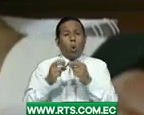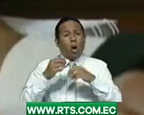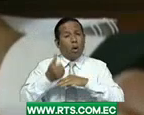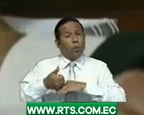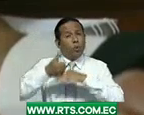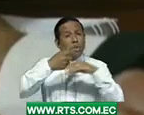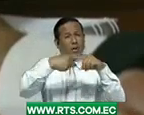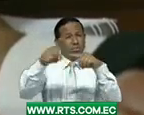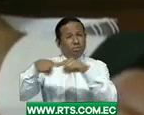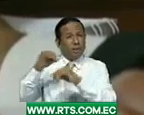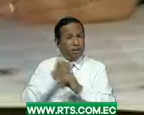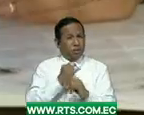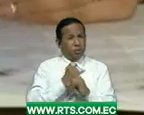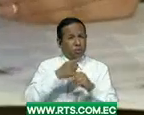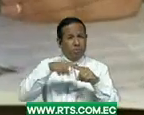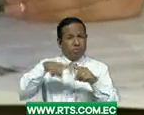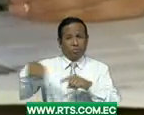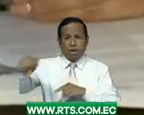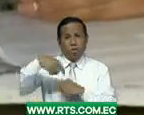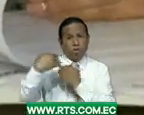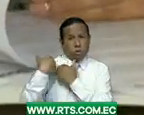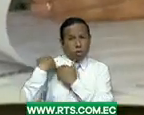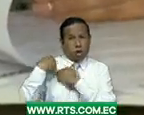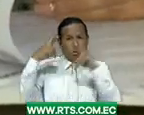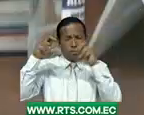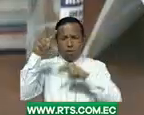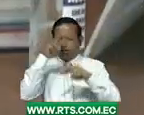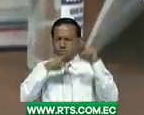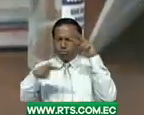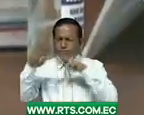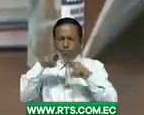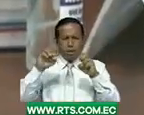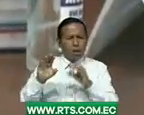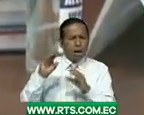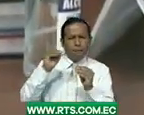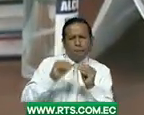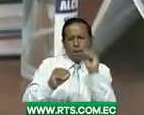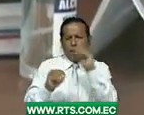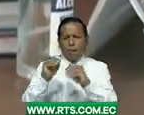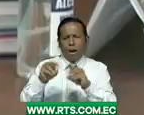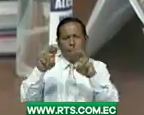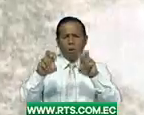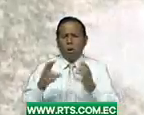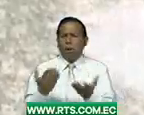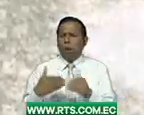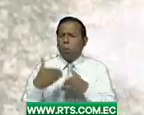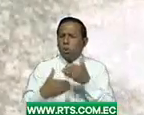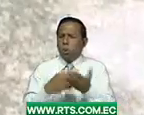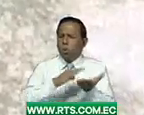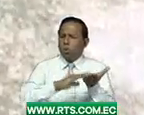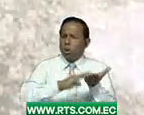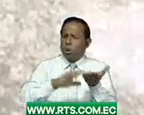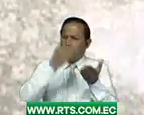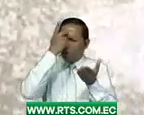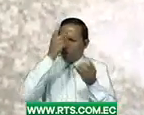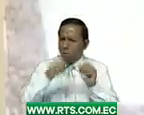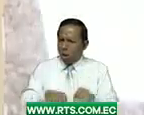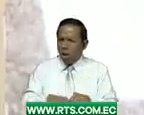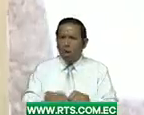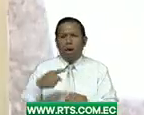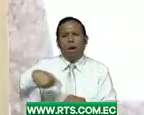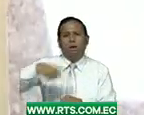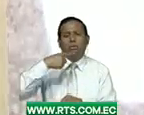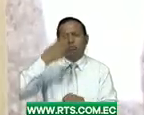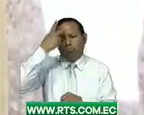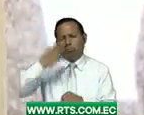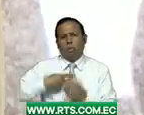varias instituciones encargadas de analizar la factibilidad de implementación del proceso de condonación de deudas, se habría concluido que esa es la mejor